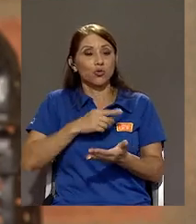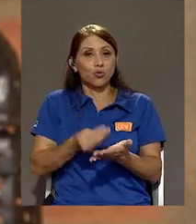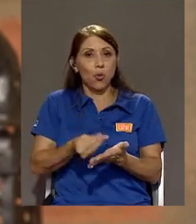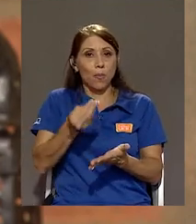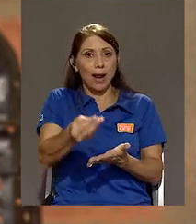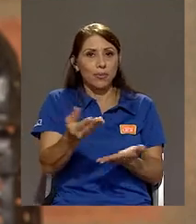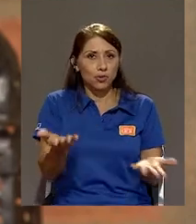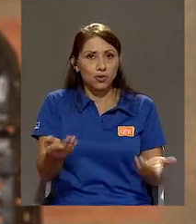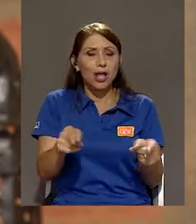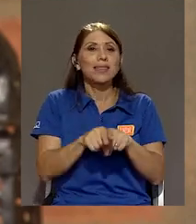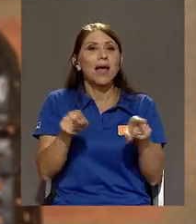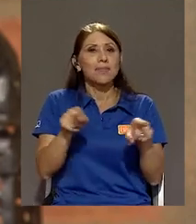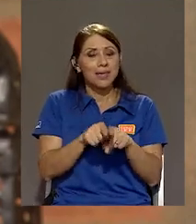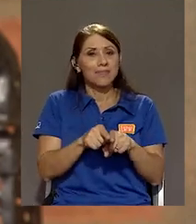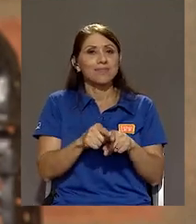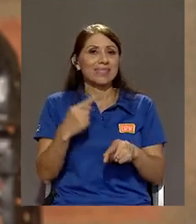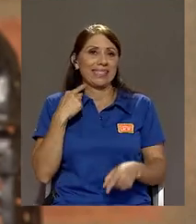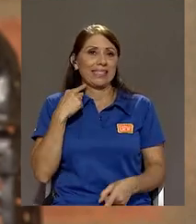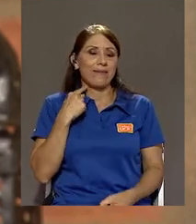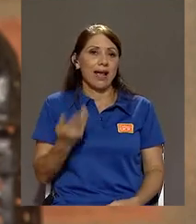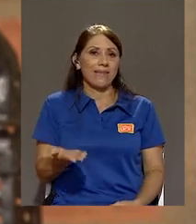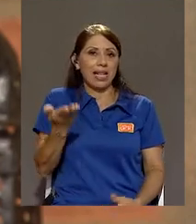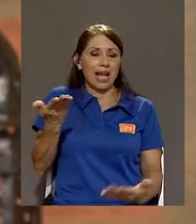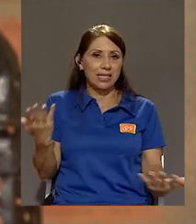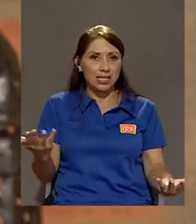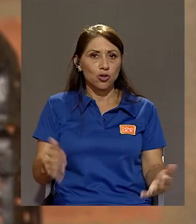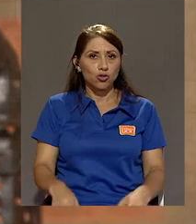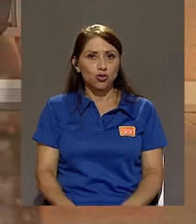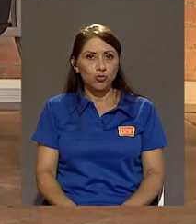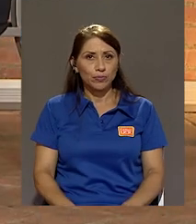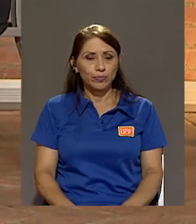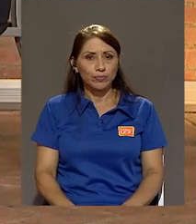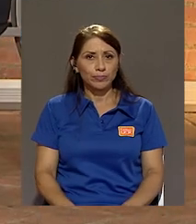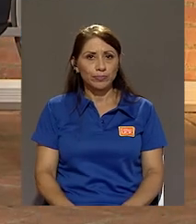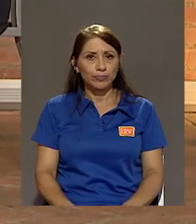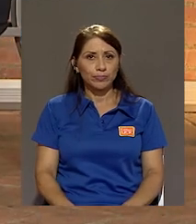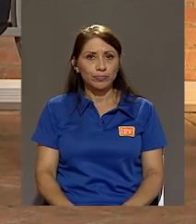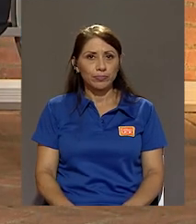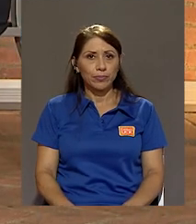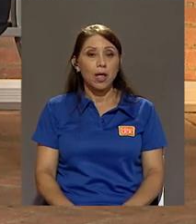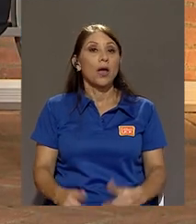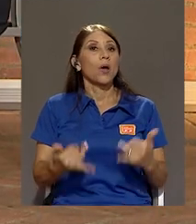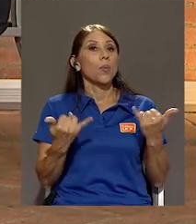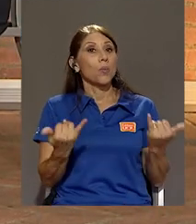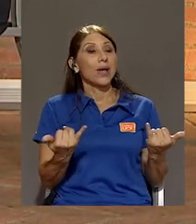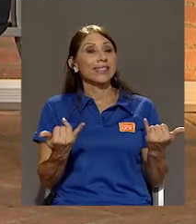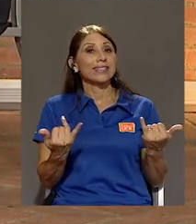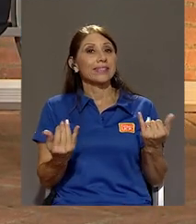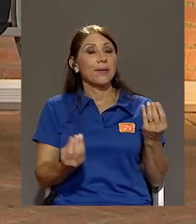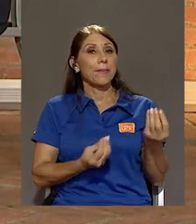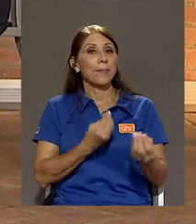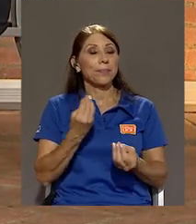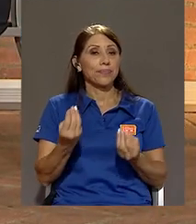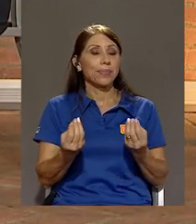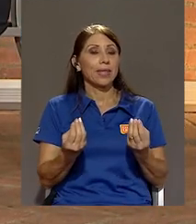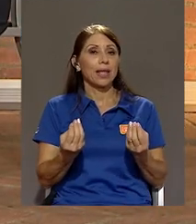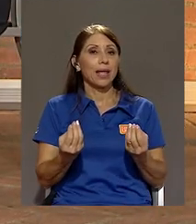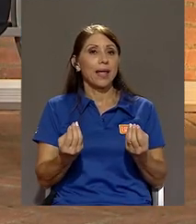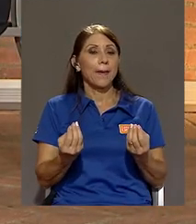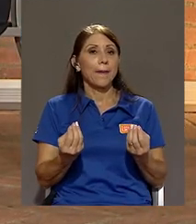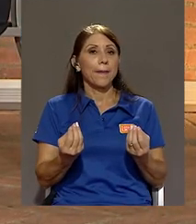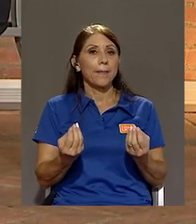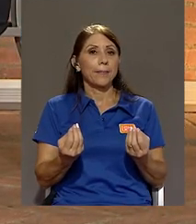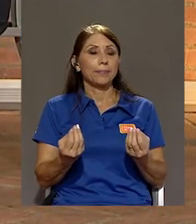compramos también se van a ver encarecidos. Pues vamos a encarecer,